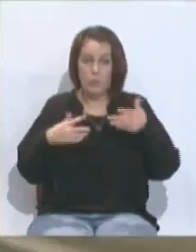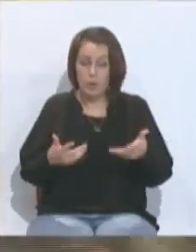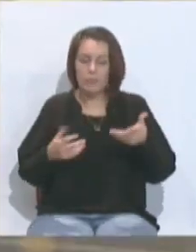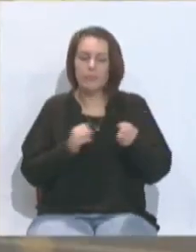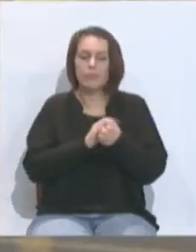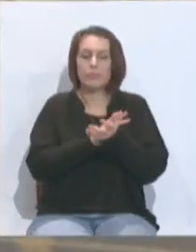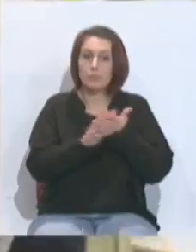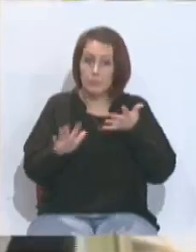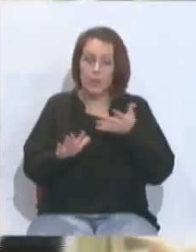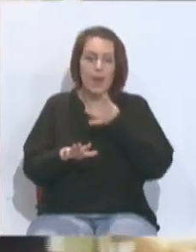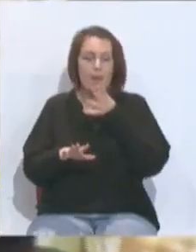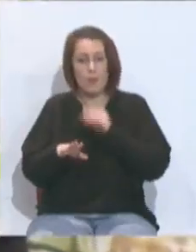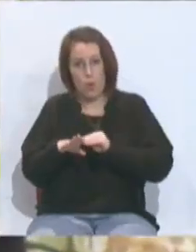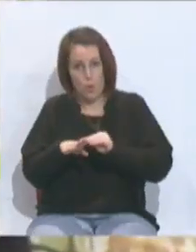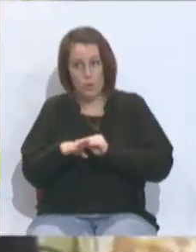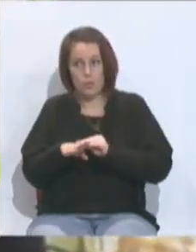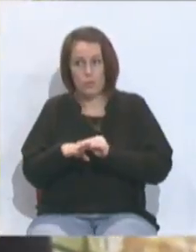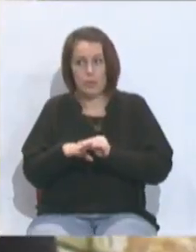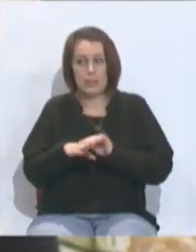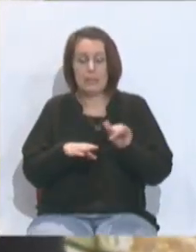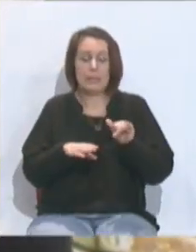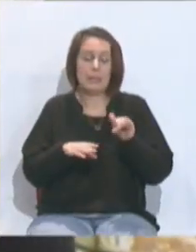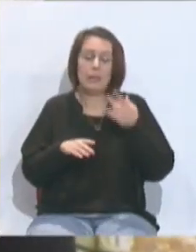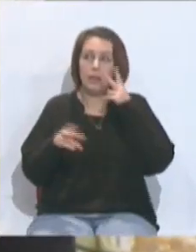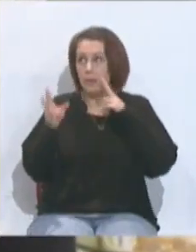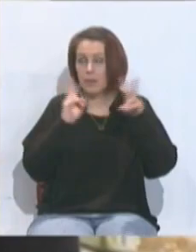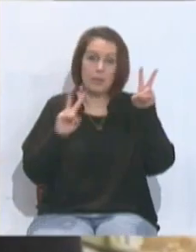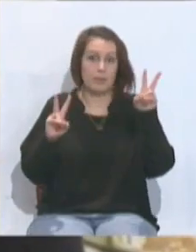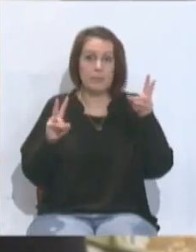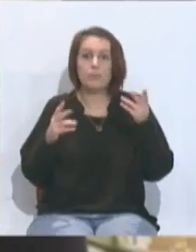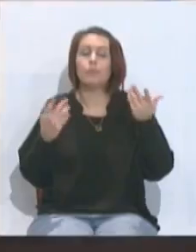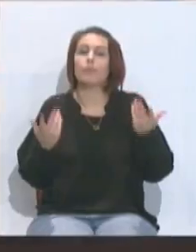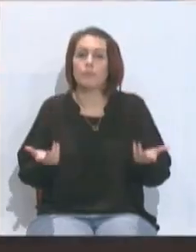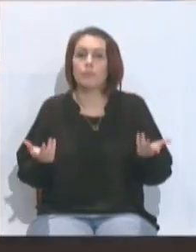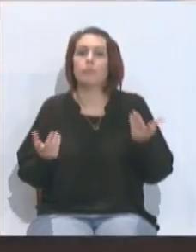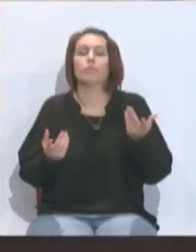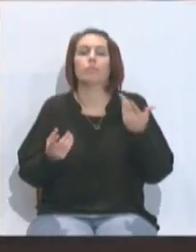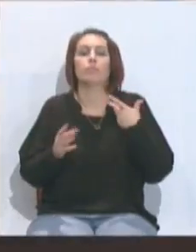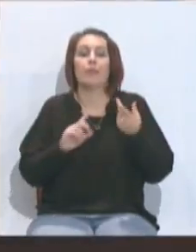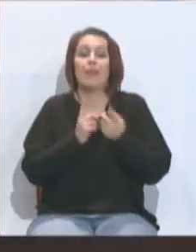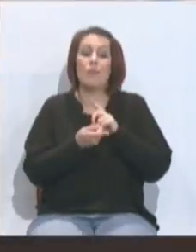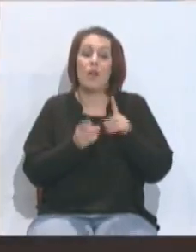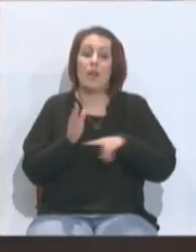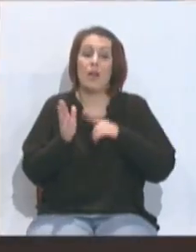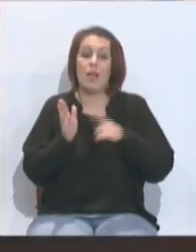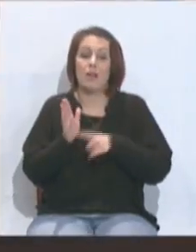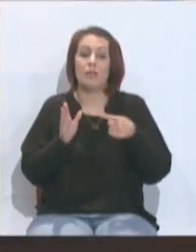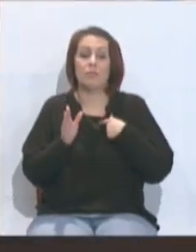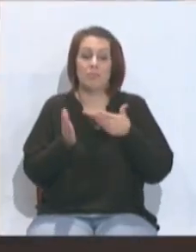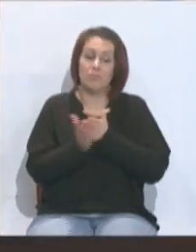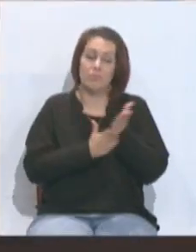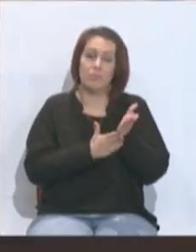la velocidad, el alcohol y la distracción. Por lo tanto, la modificación de la ley ha ido en